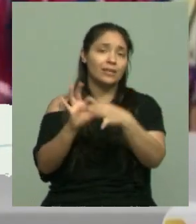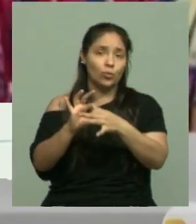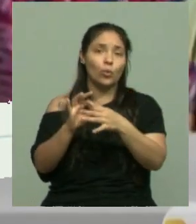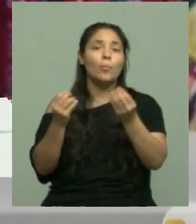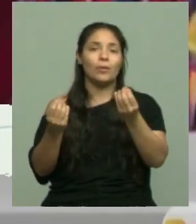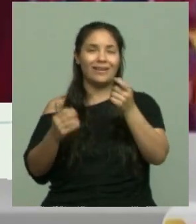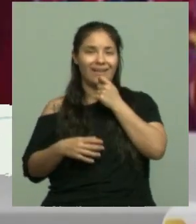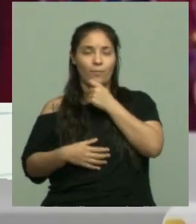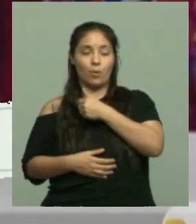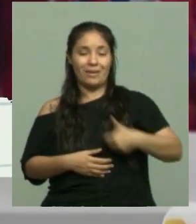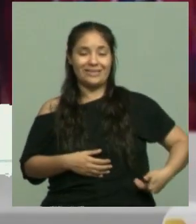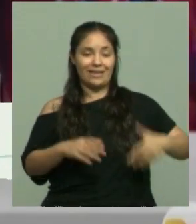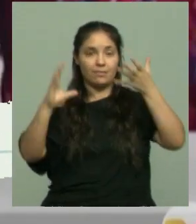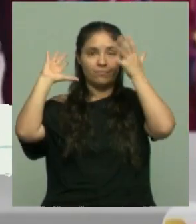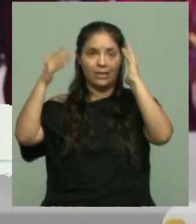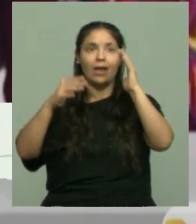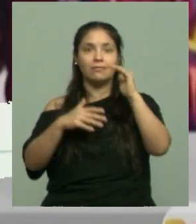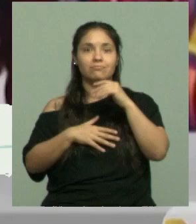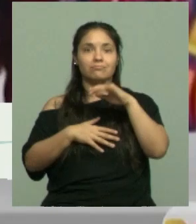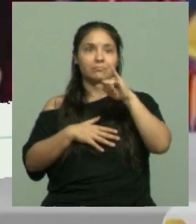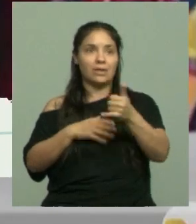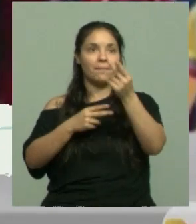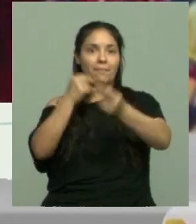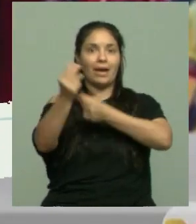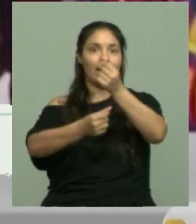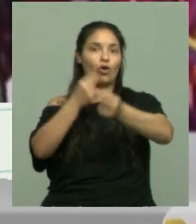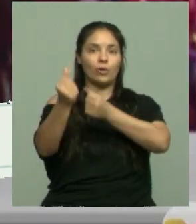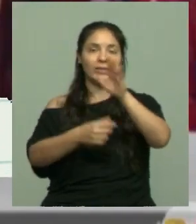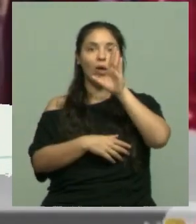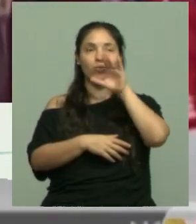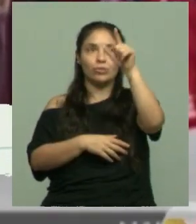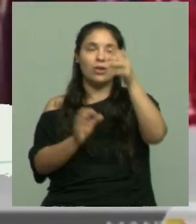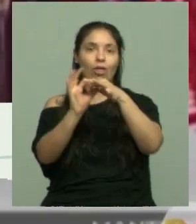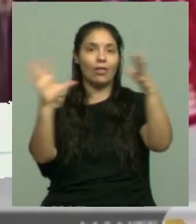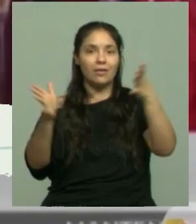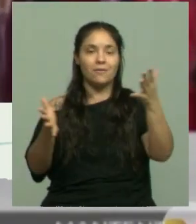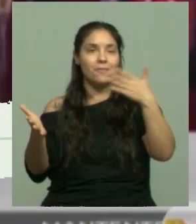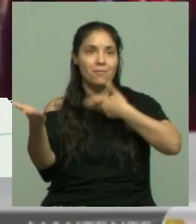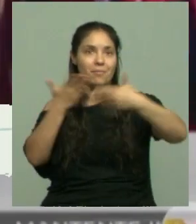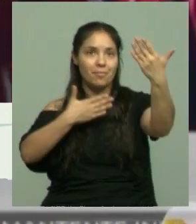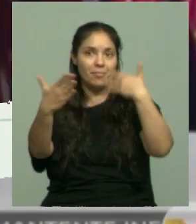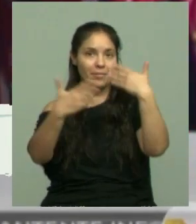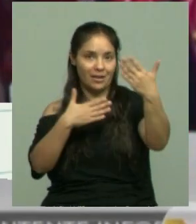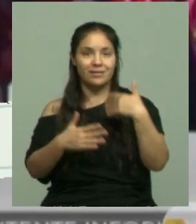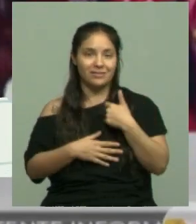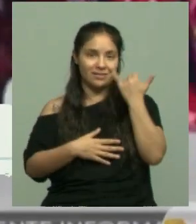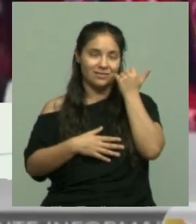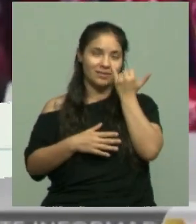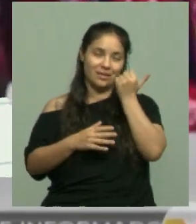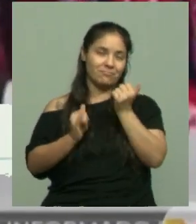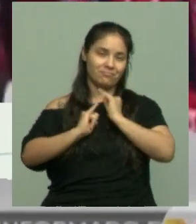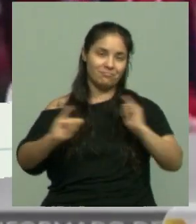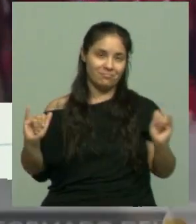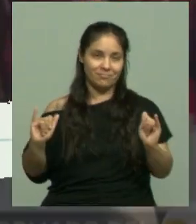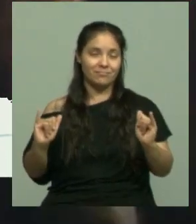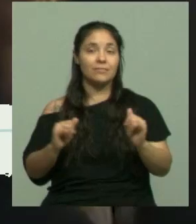vocación de generar un acuerdo de libre comercio con Estados Unidos. Bueno, acá van a haber determinantes y van a haber situaciones que van a ponderar